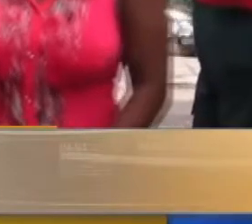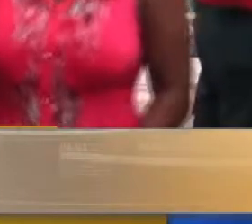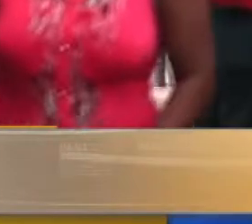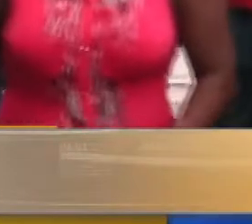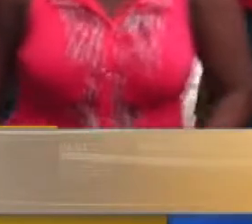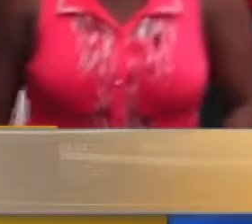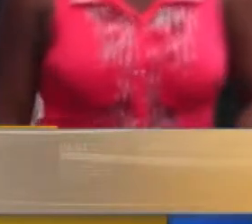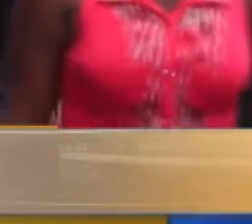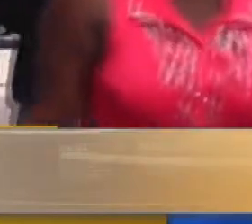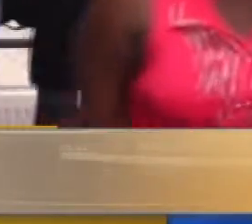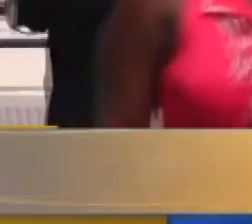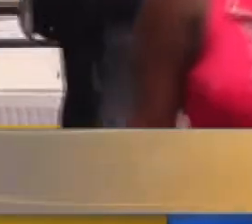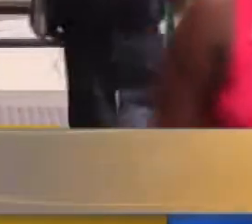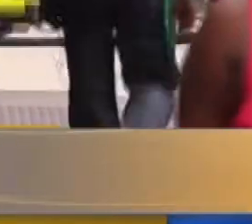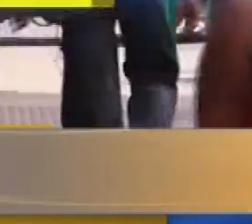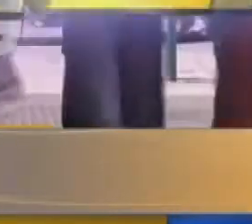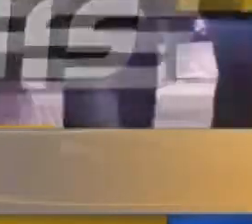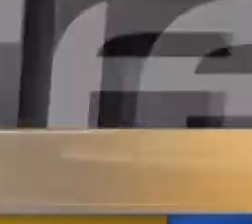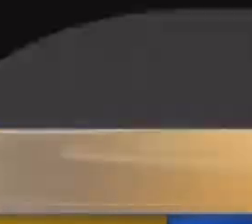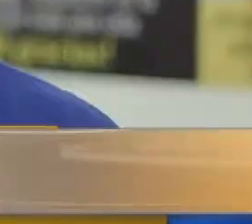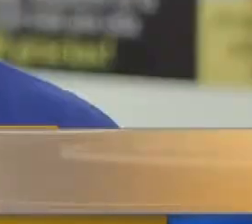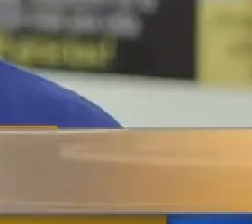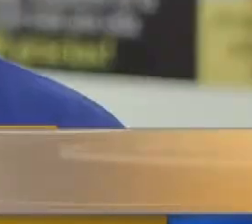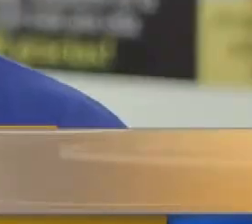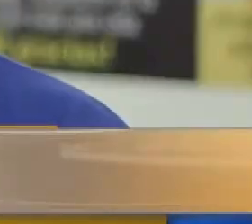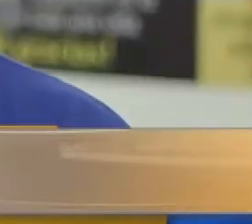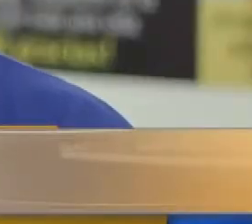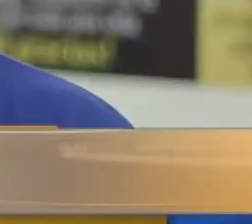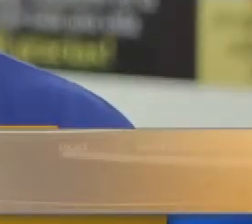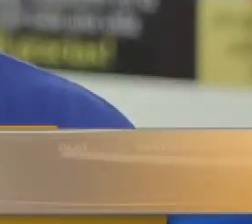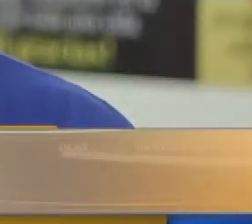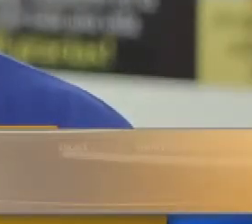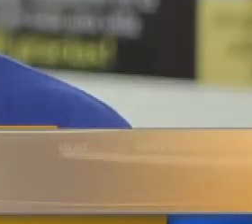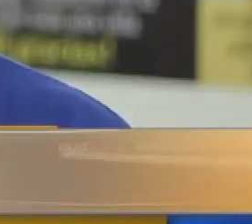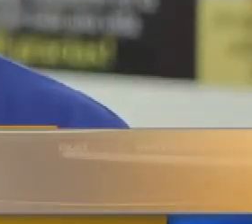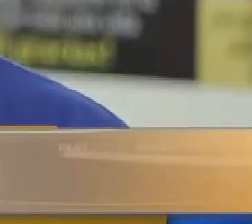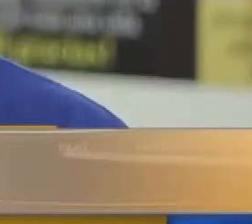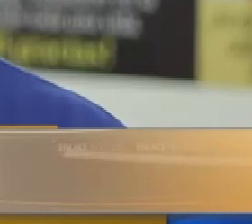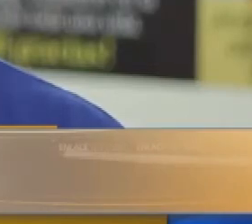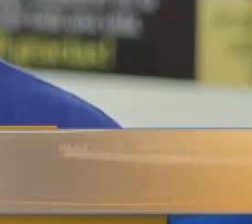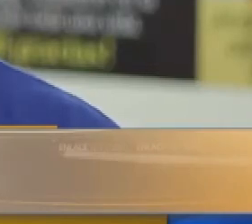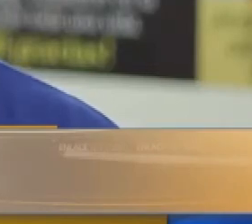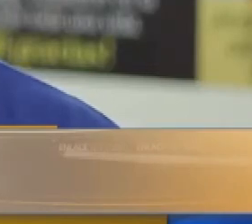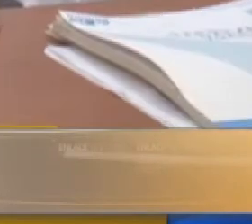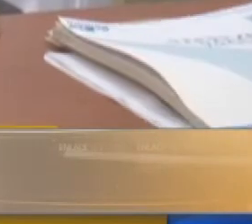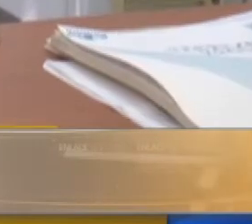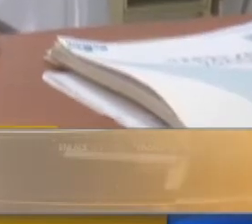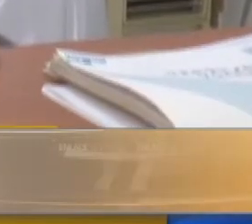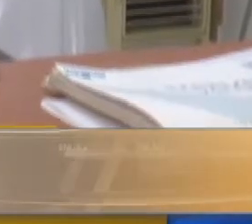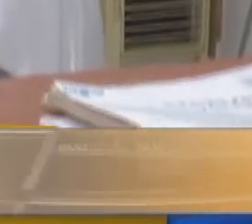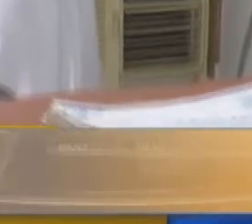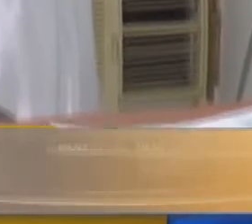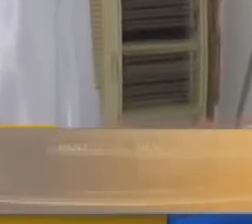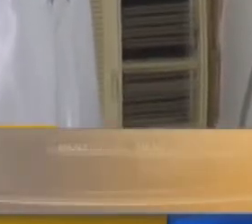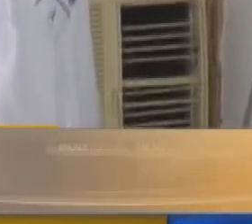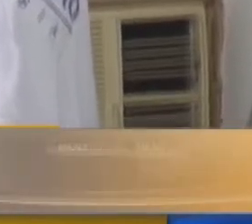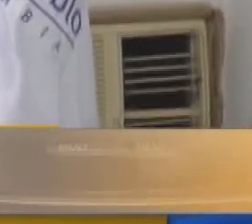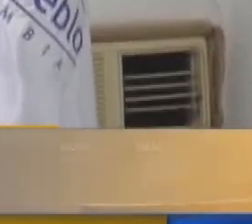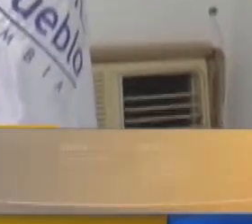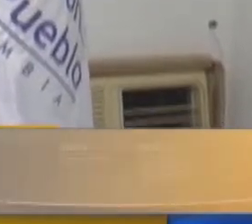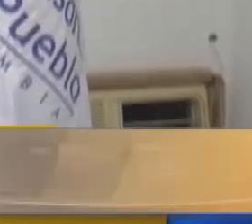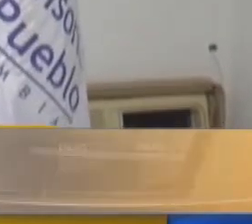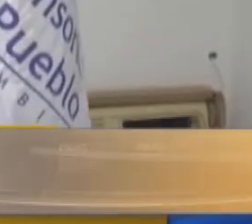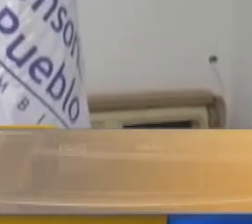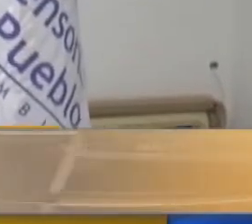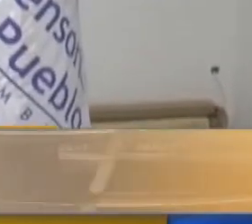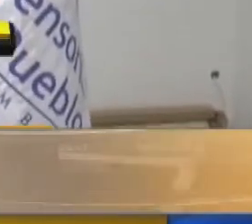entre los 18 y 28 años de edad. Alcalde de Barranca Bermeja, Darío Echeverri, lamentó la muerte del defensor regional del pueblo. El mandatario envió un mensaje